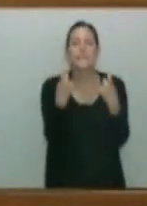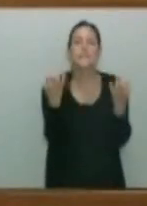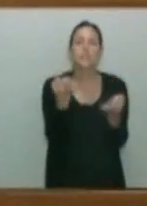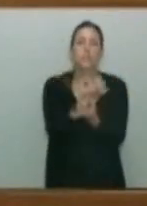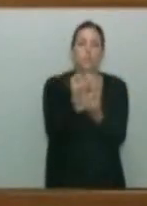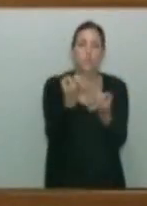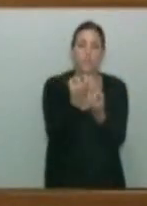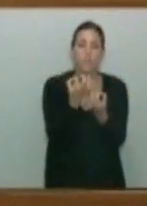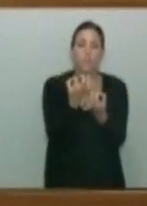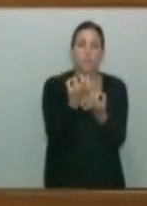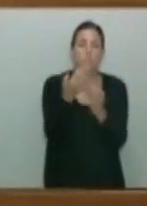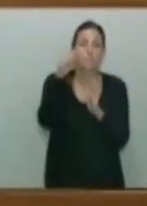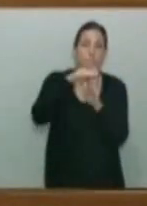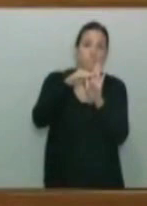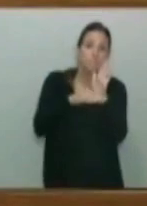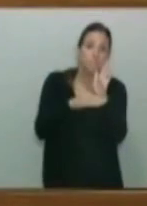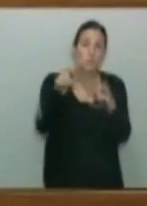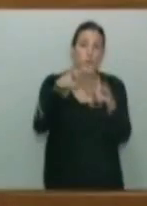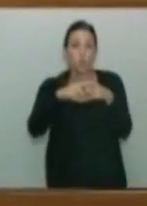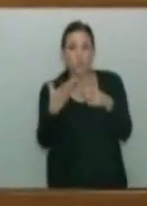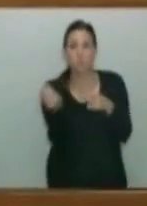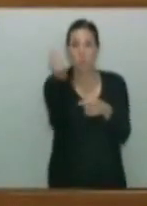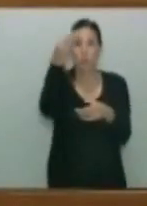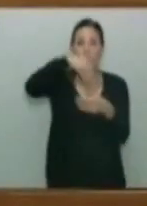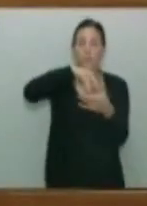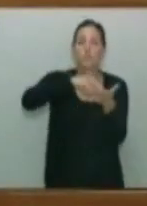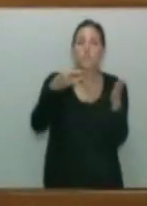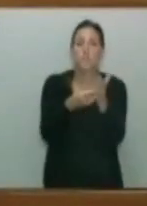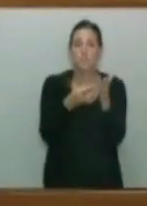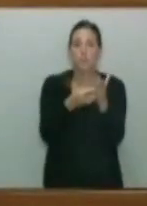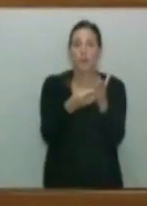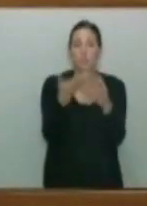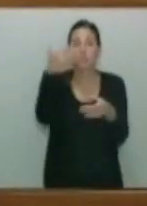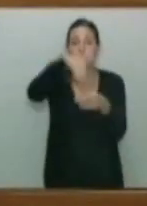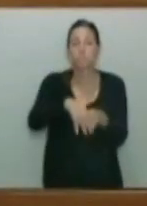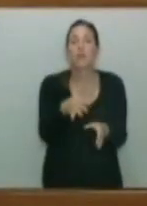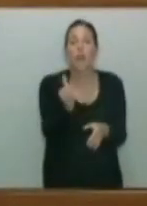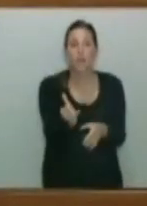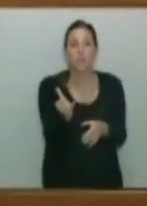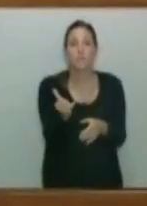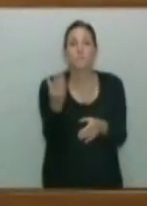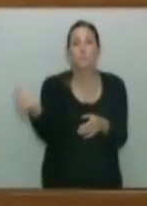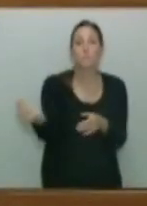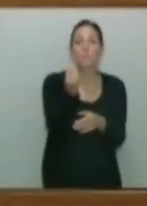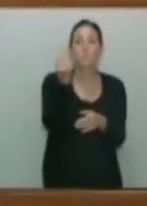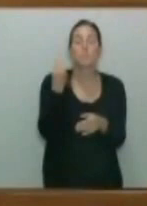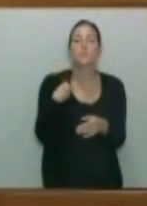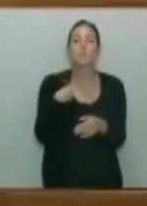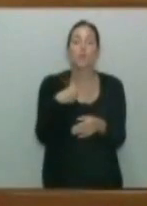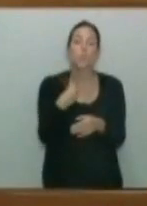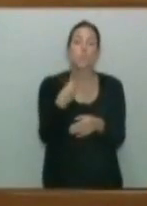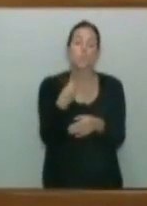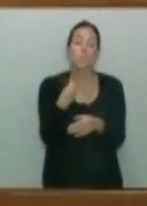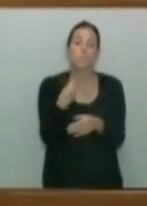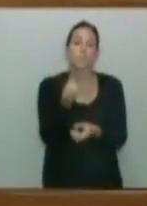había una serie de aspectos susceptibles de mejora en nuestro sistema electoral. Estas mejoras, según palabras del propio Consejo de Estado, deberían